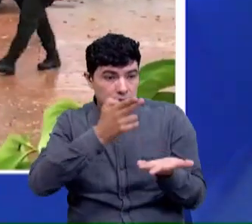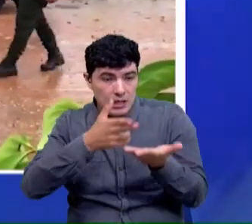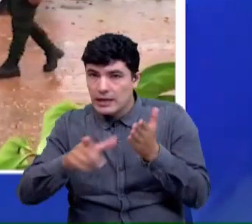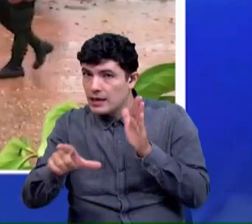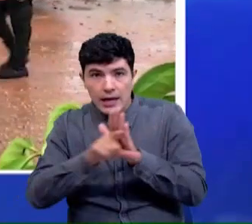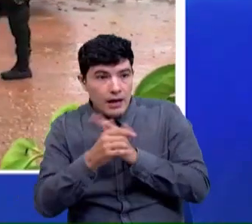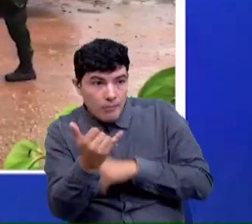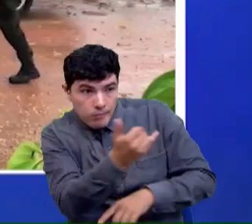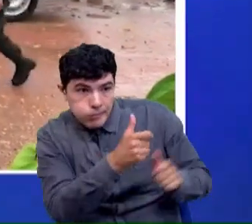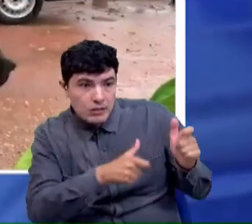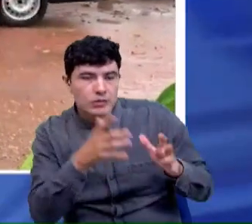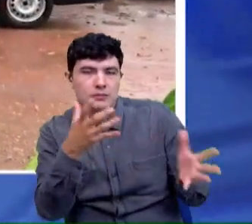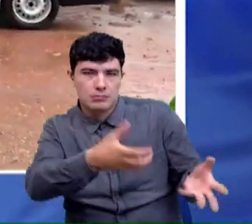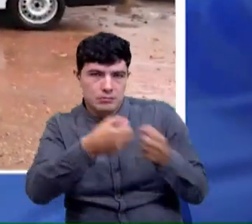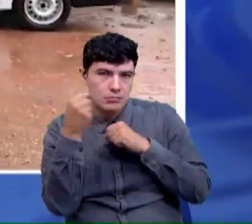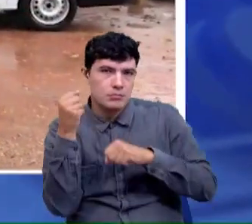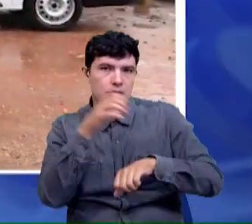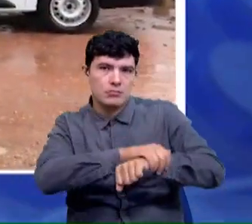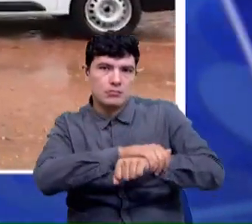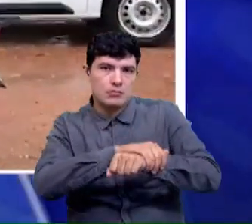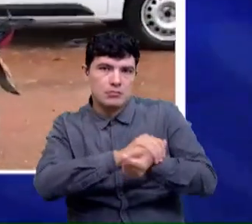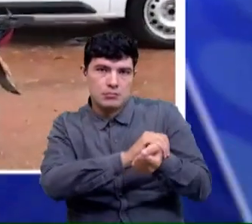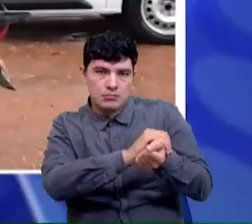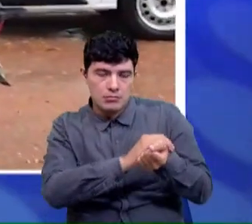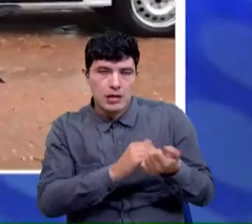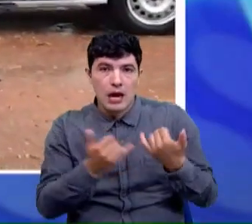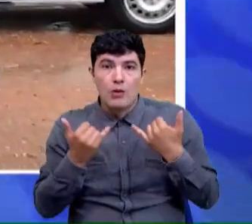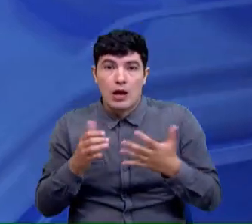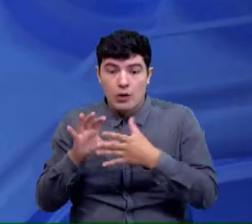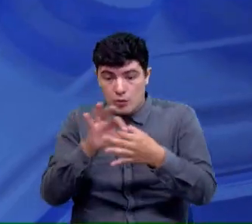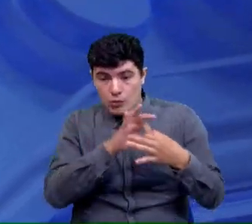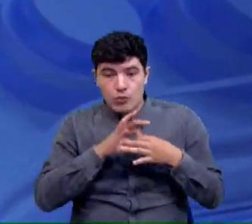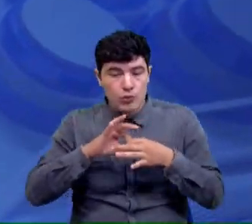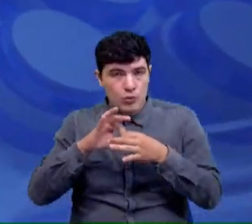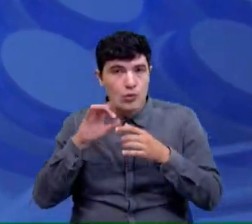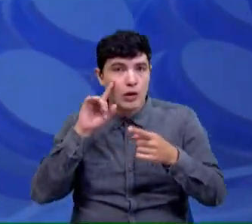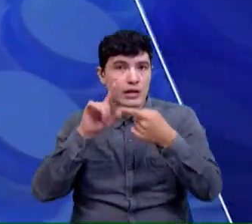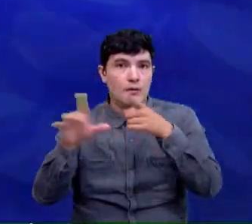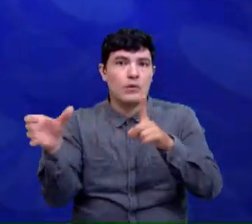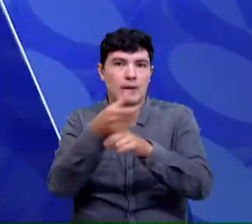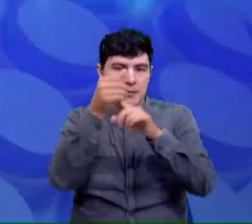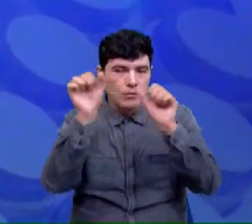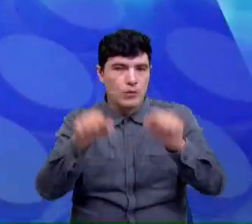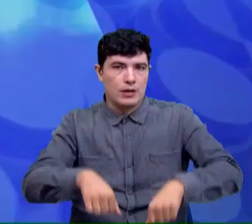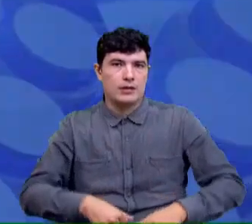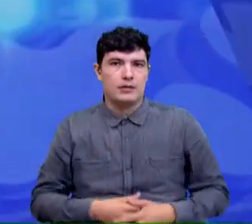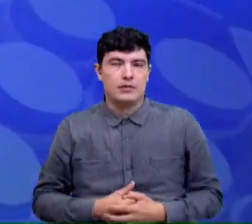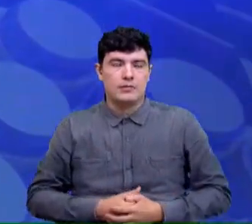tenemos aquí en el Distrito Especial de Barrancabermeja. Juntos podemos lograrlo.